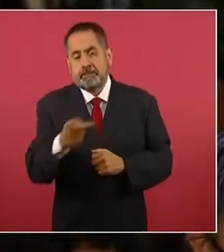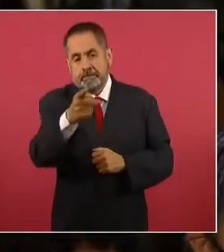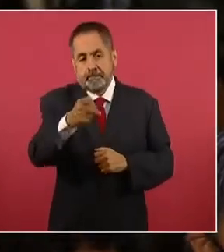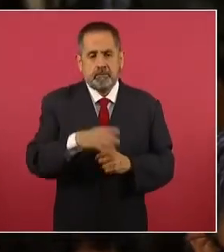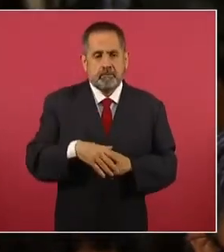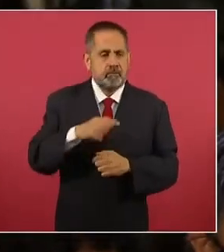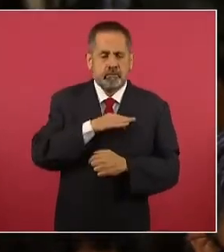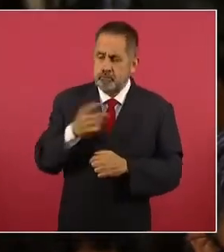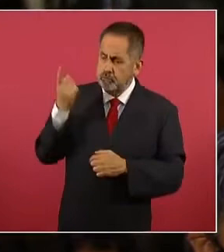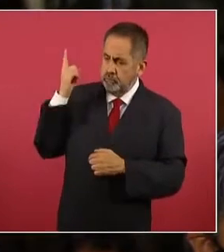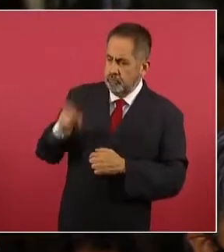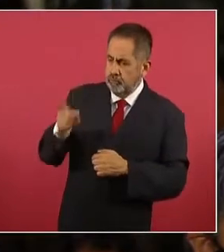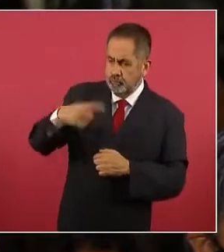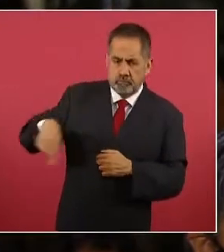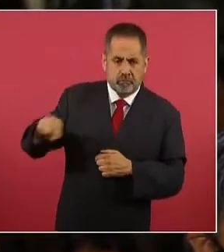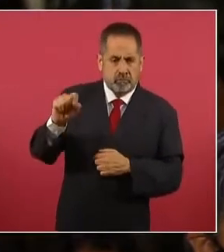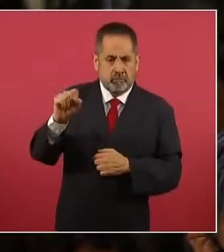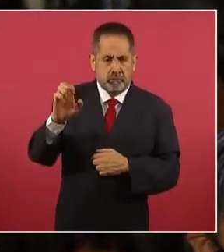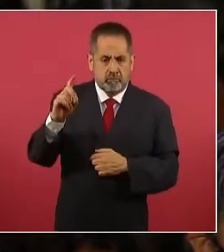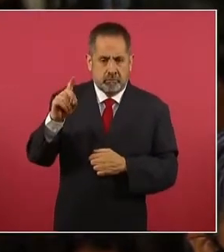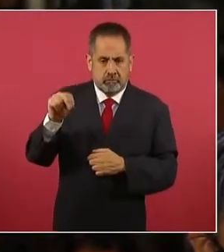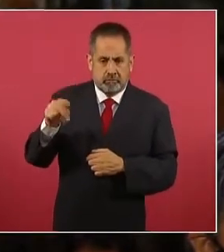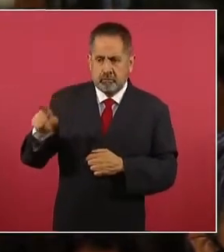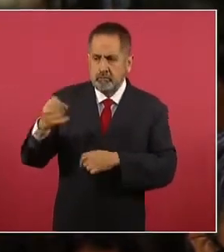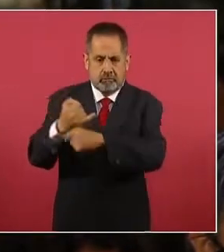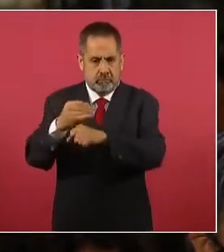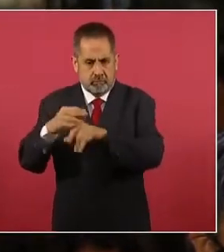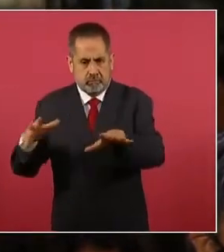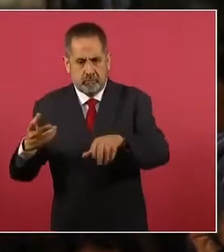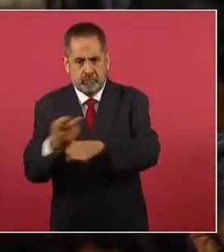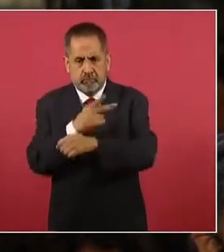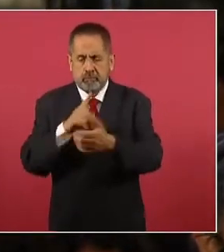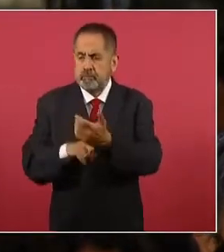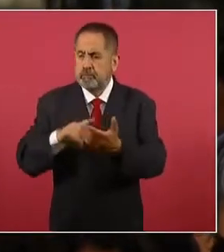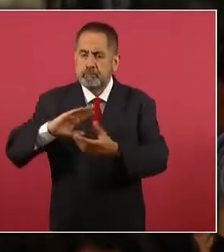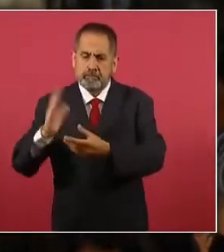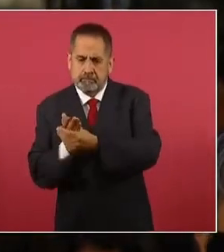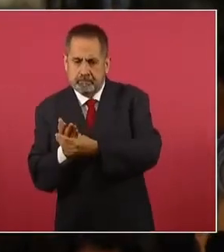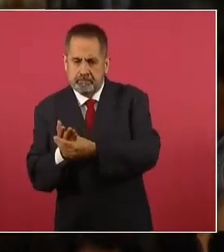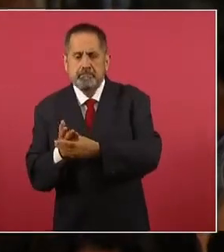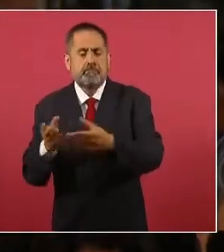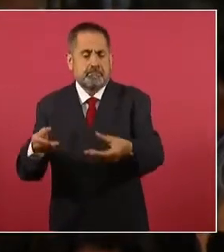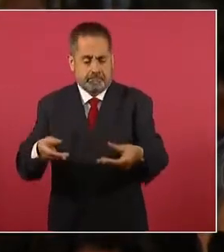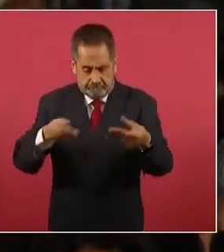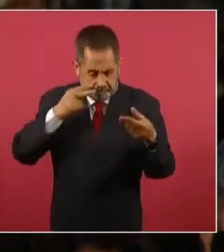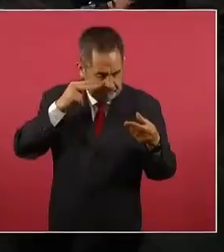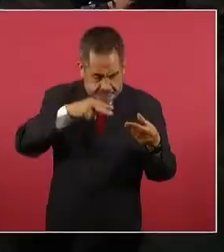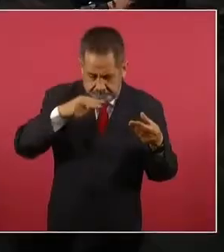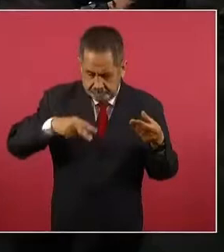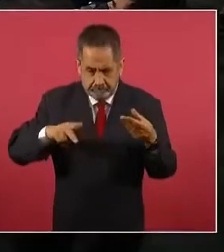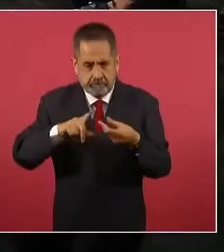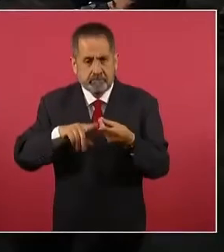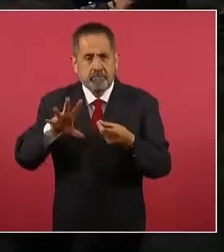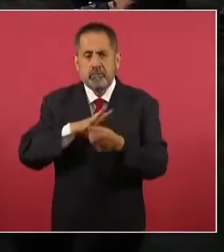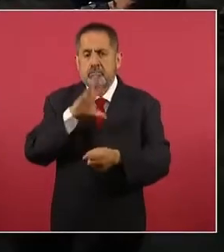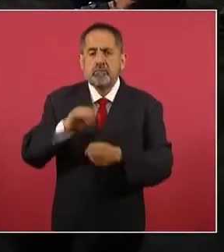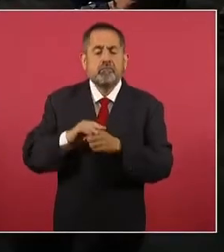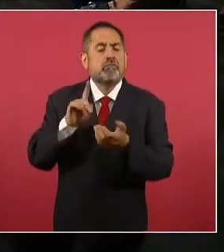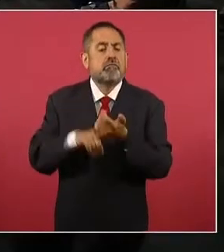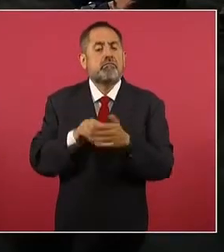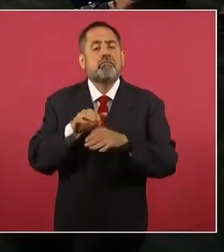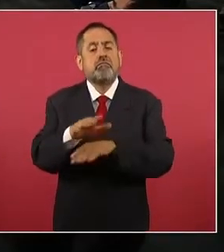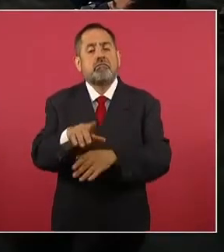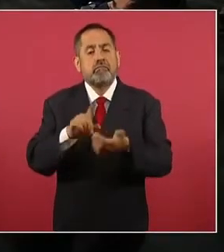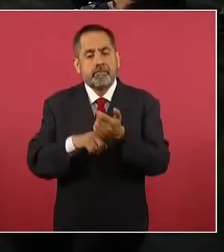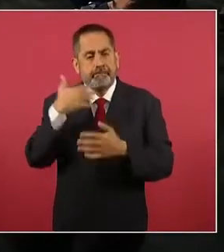ordenar a la propia Sedena que informe de los partes militares que se entregaron al respecto y de todo lo que tuviera que ver